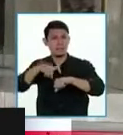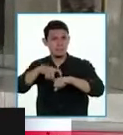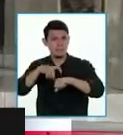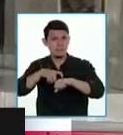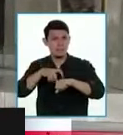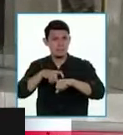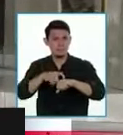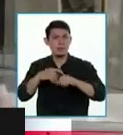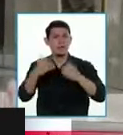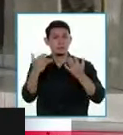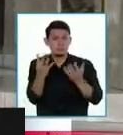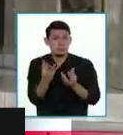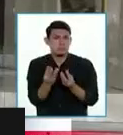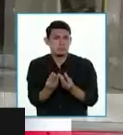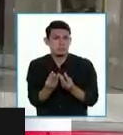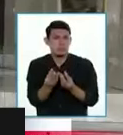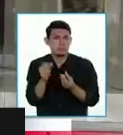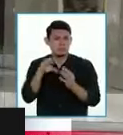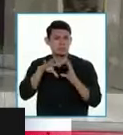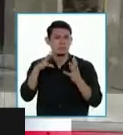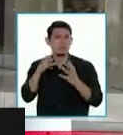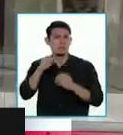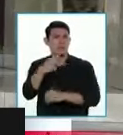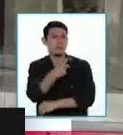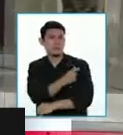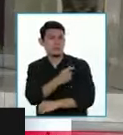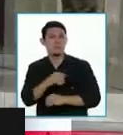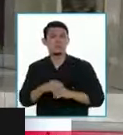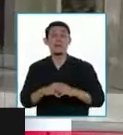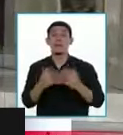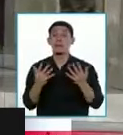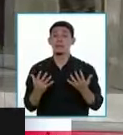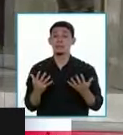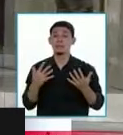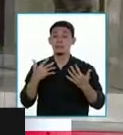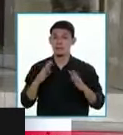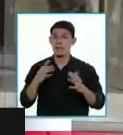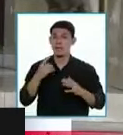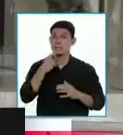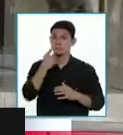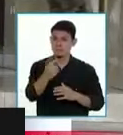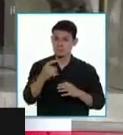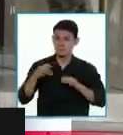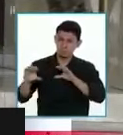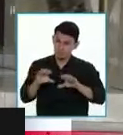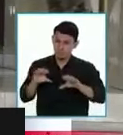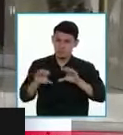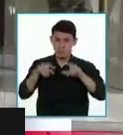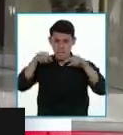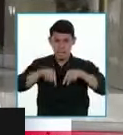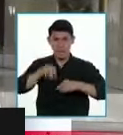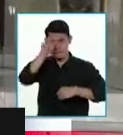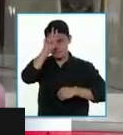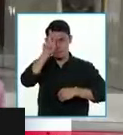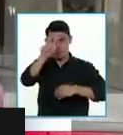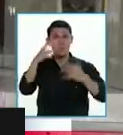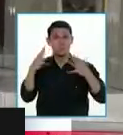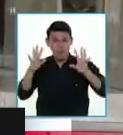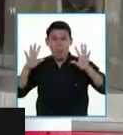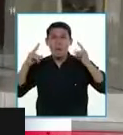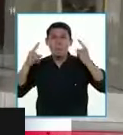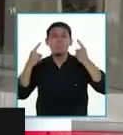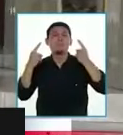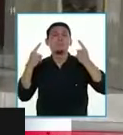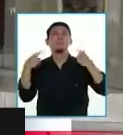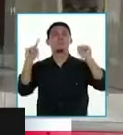la cual hay una escasez mundial de vacunas. Y es así como lo hemos venido haciendo en el Perú. Hemos logrado